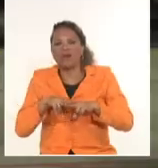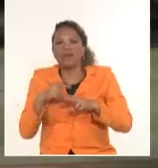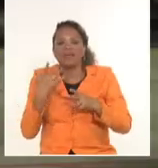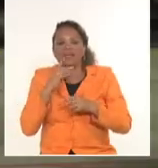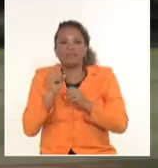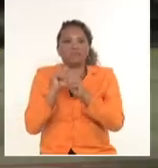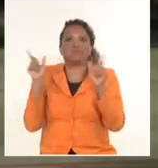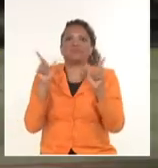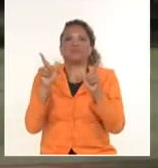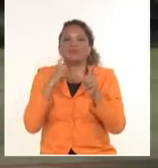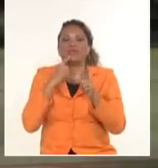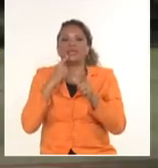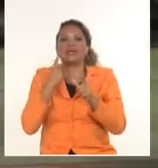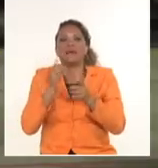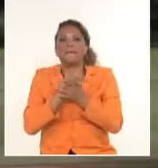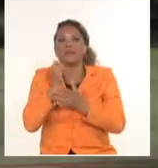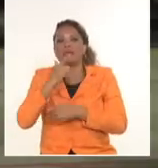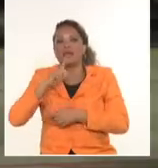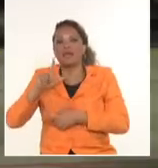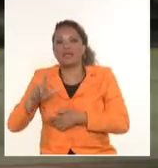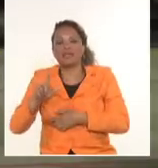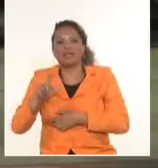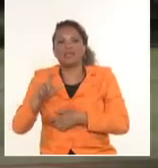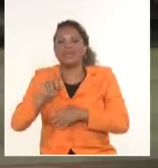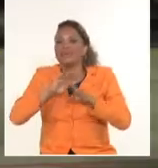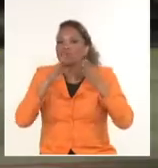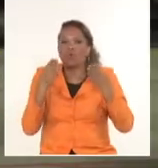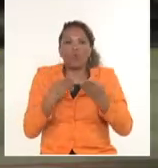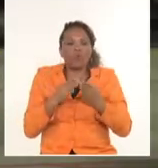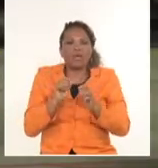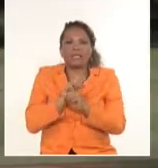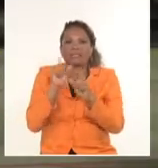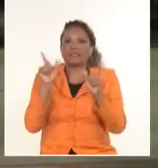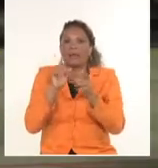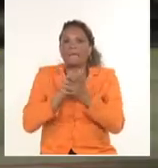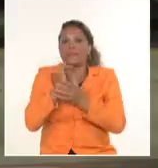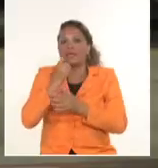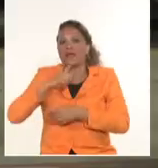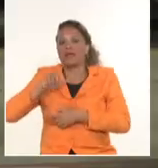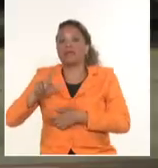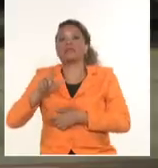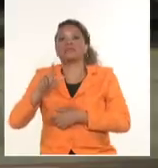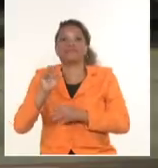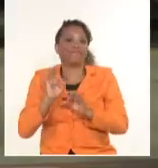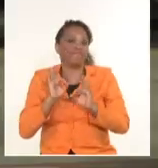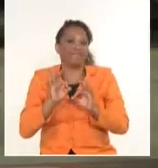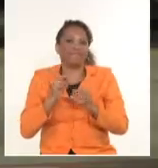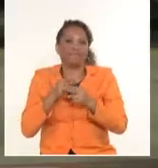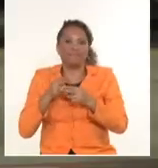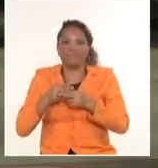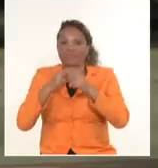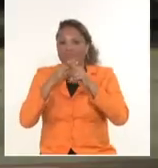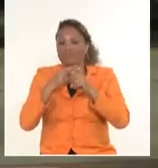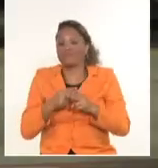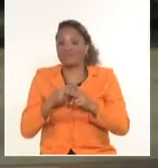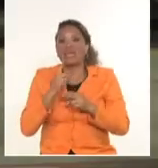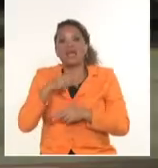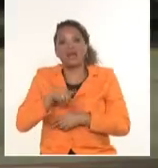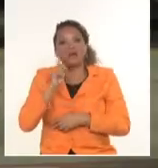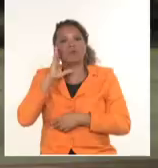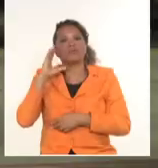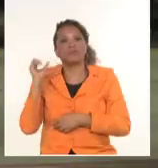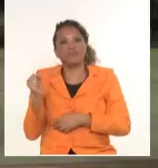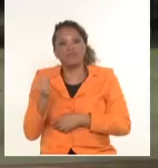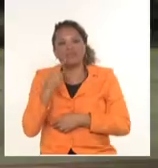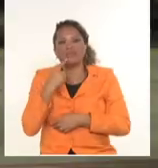gana Guzmán, tú googleabas Guzmán y te salía Mijaín. Entonces, estamos ya pues comprendiendo de cuál es el